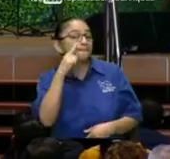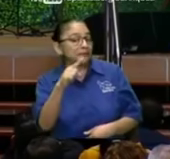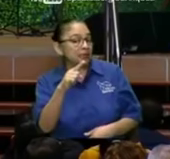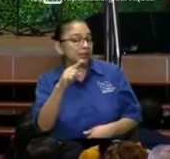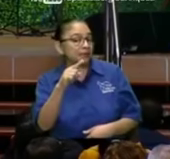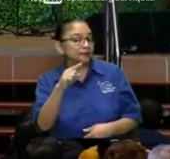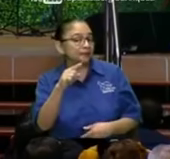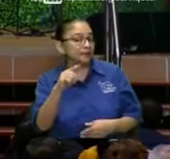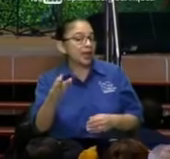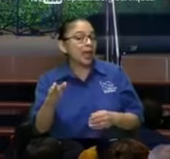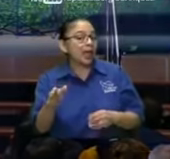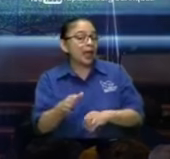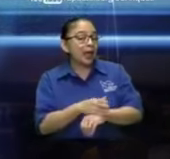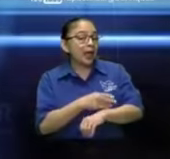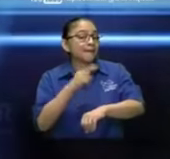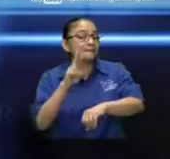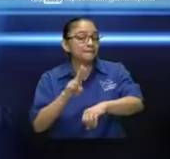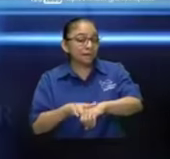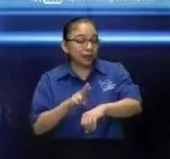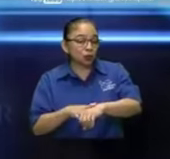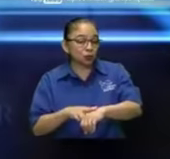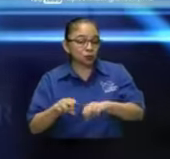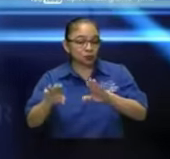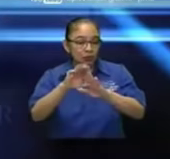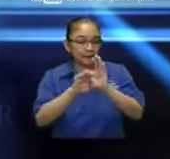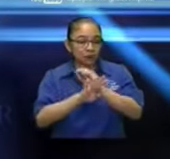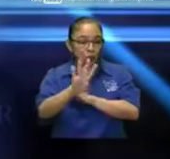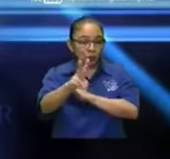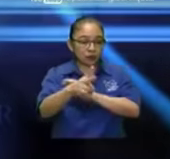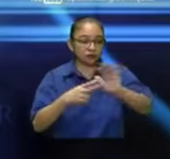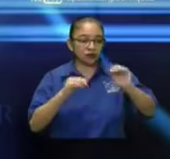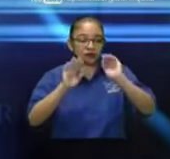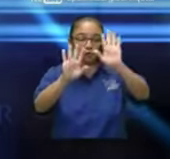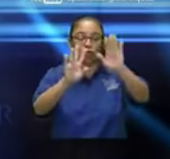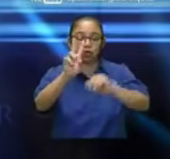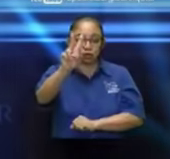Marcos 4:12. Porque para que viendo vean, pero no perciban.